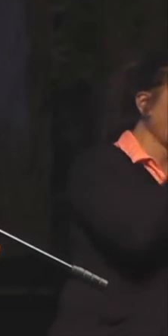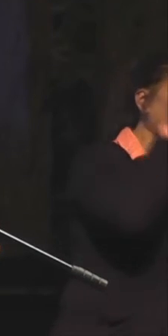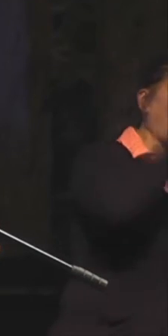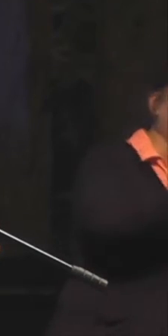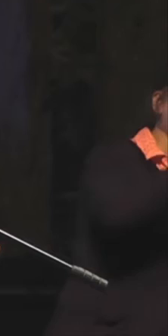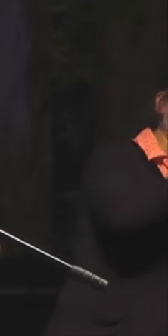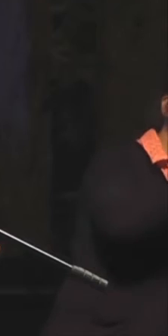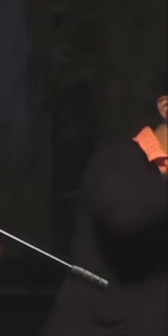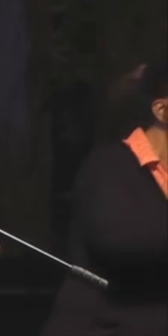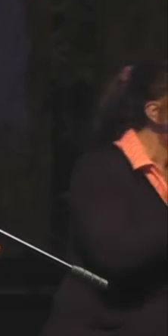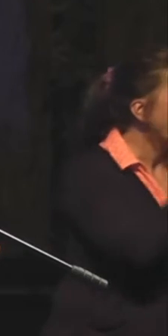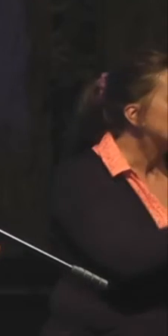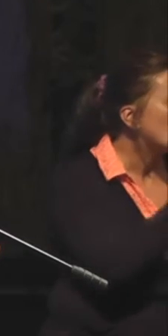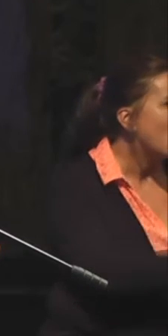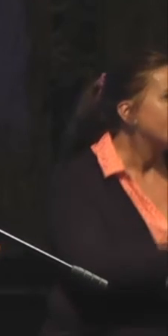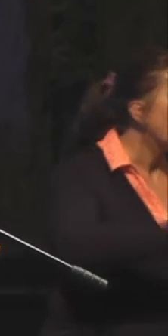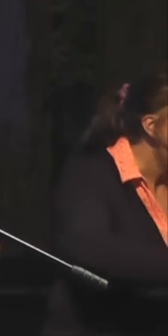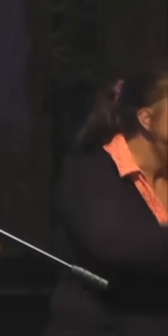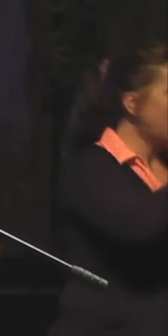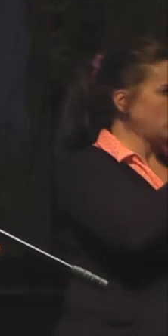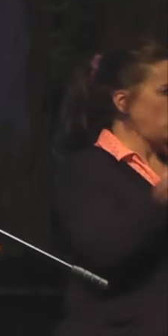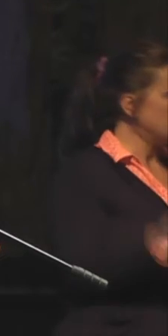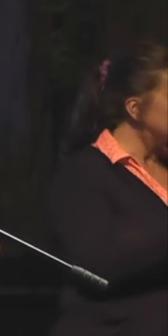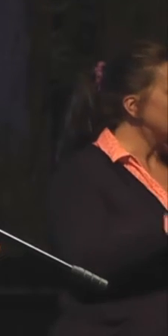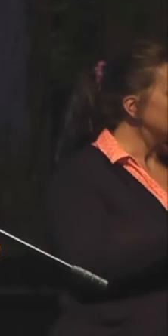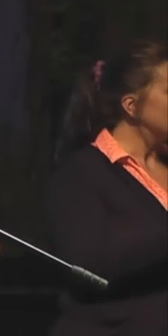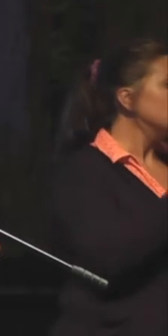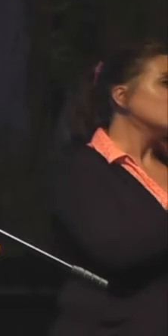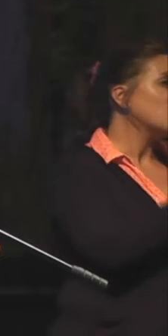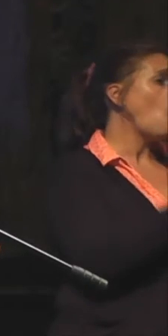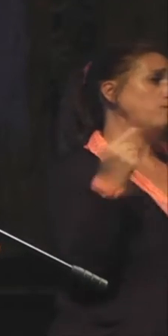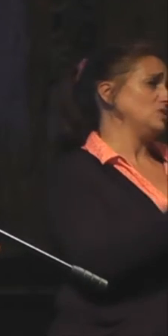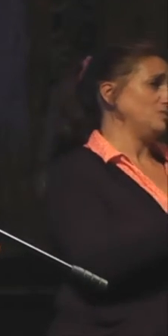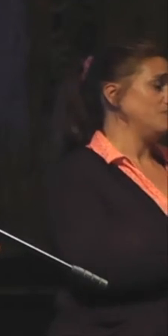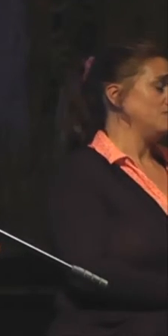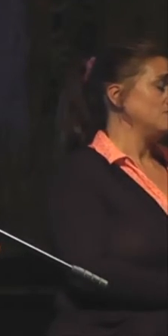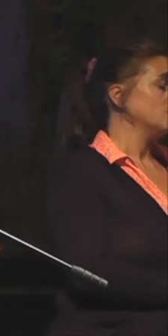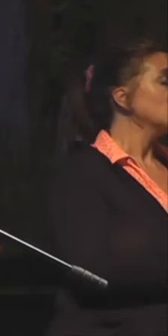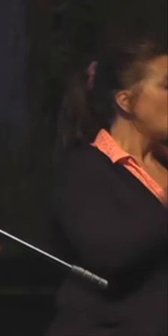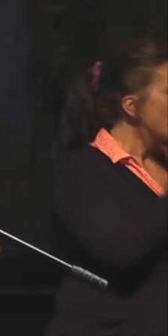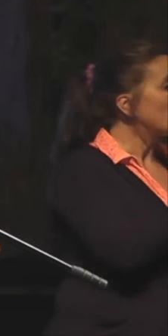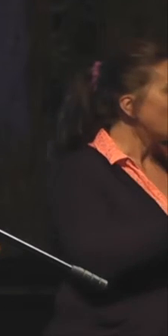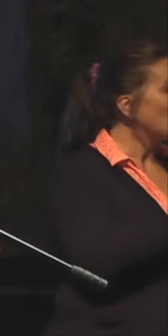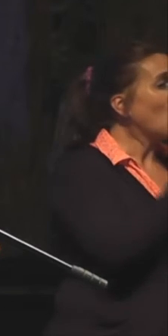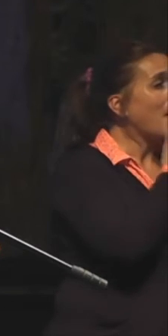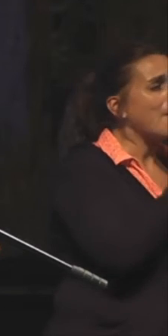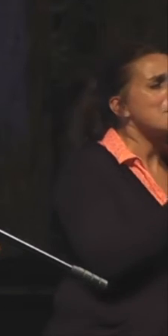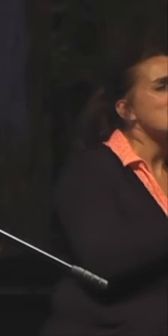casa están controlando están investigando están haciendo al fin y al cabo seguir con ese ejemplo del fiscal de la